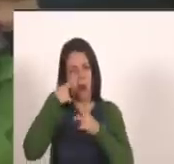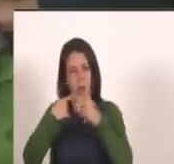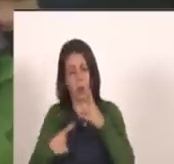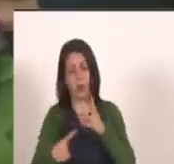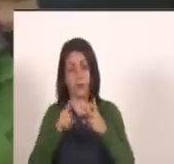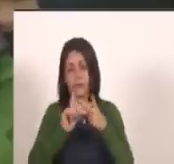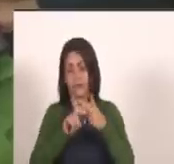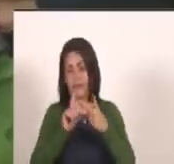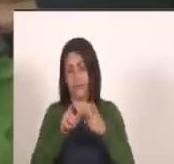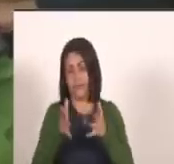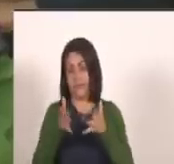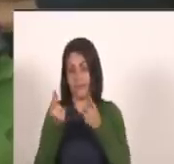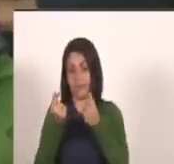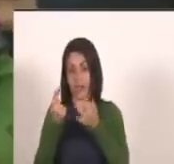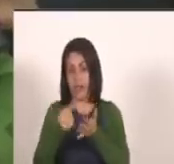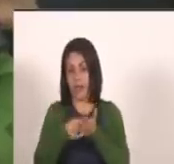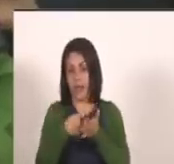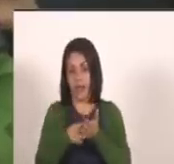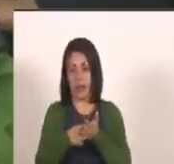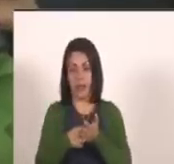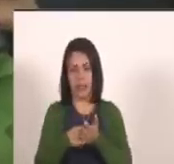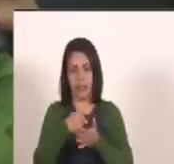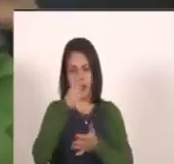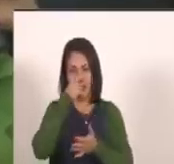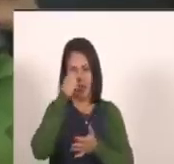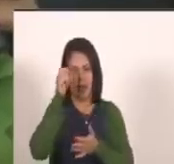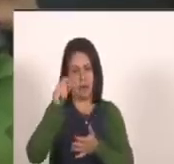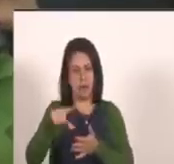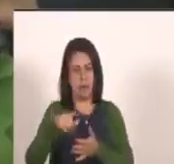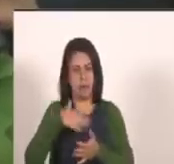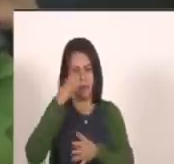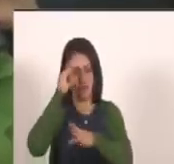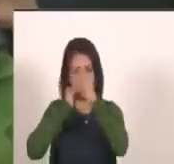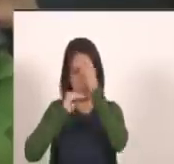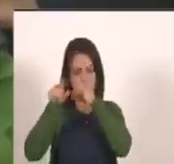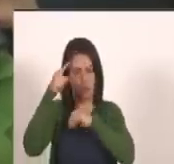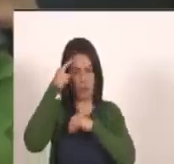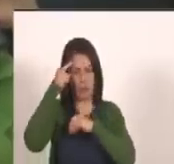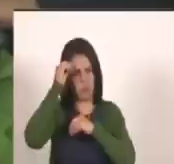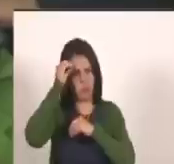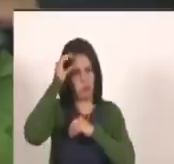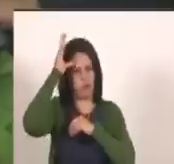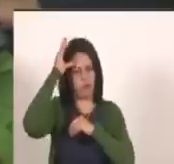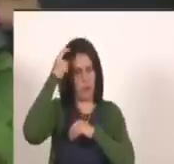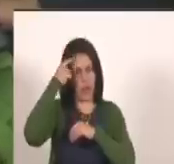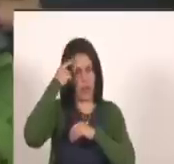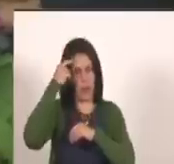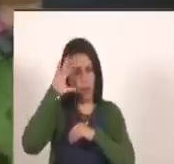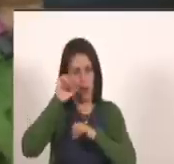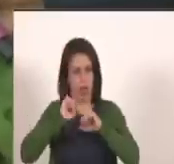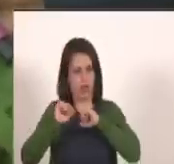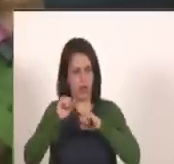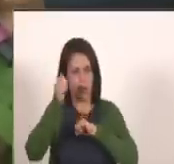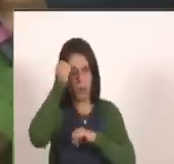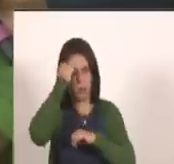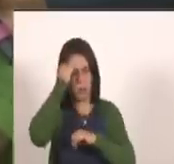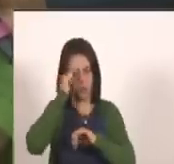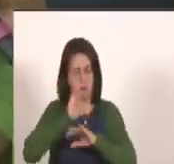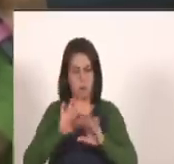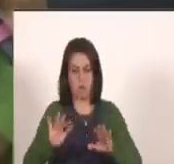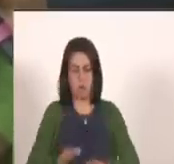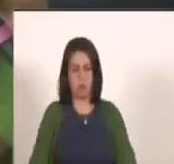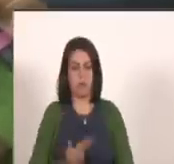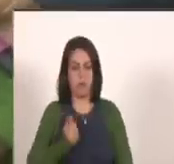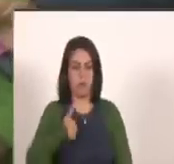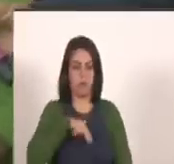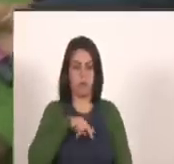y segundo para ganar dinero. Qué poca cosa y qué poca capacidad tiene esta gente al momento de actuar.